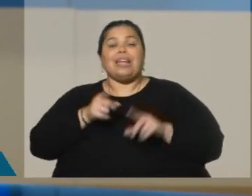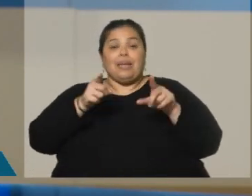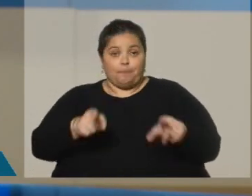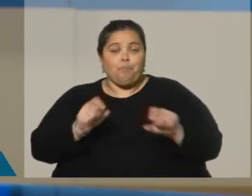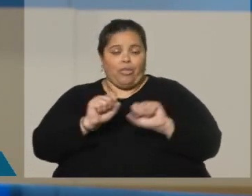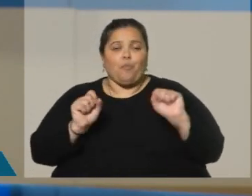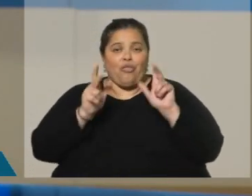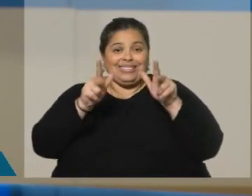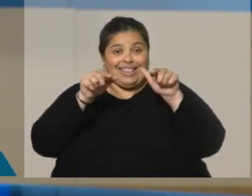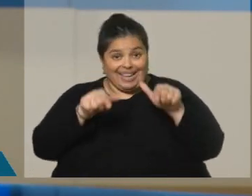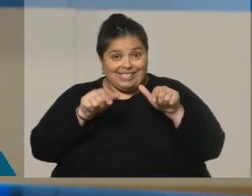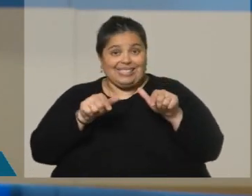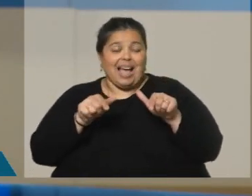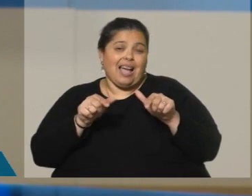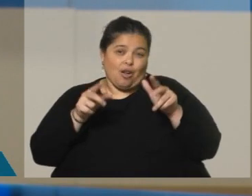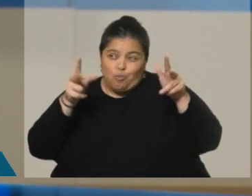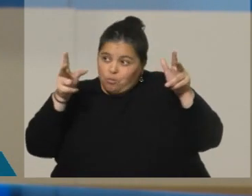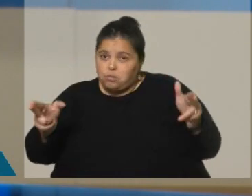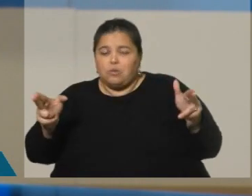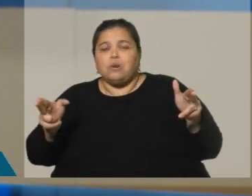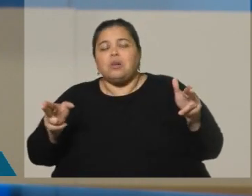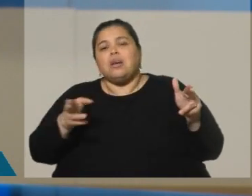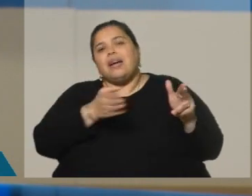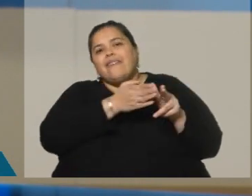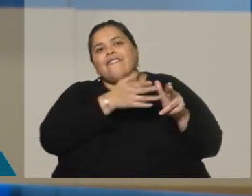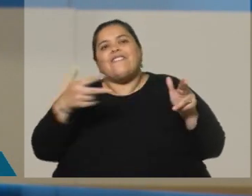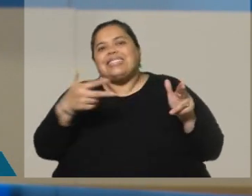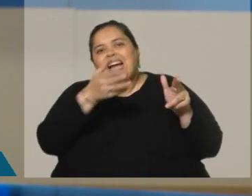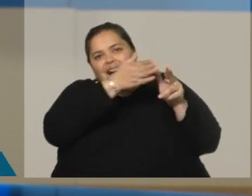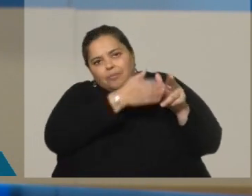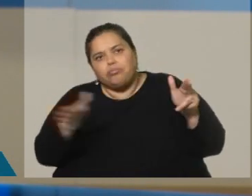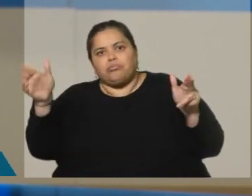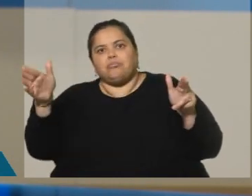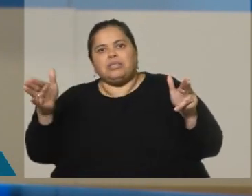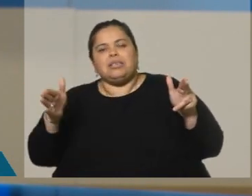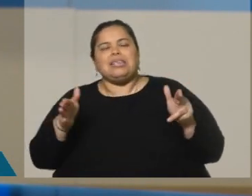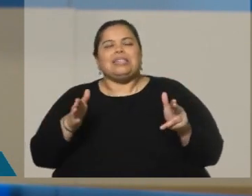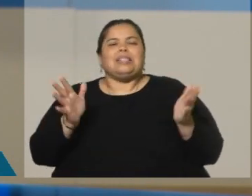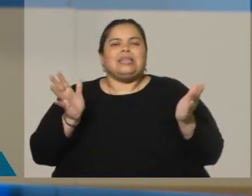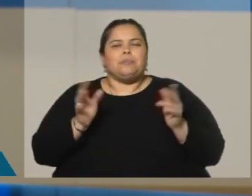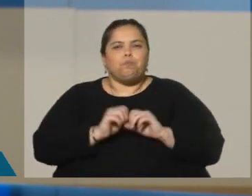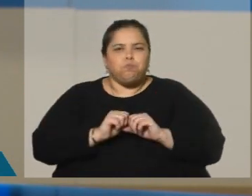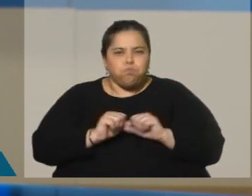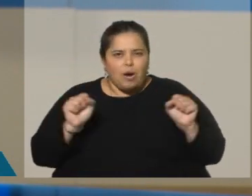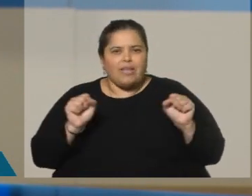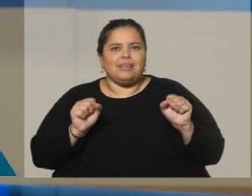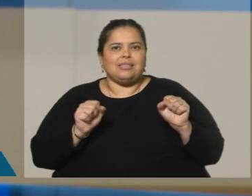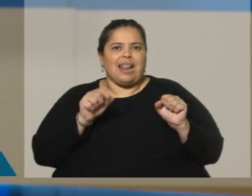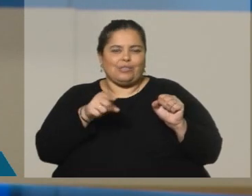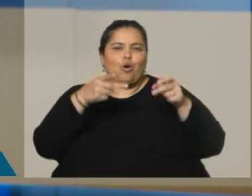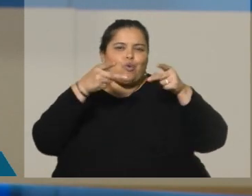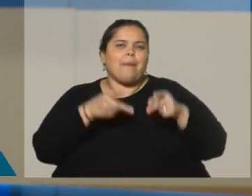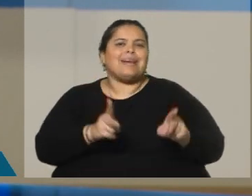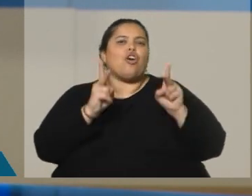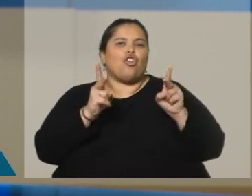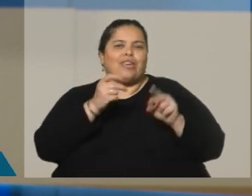y eso quizás sea una digamos iba a decir Manía Pero también es una metodología de la